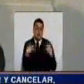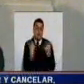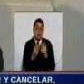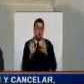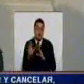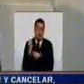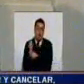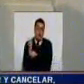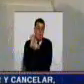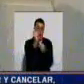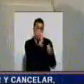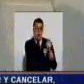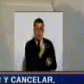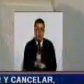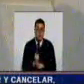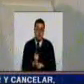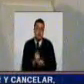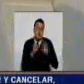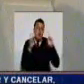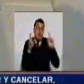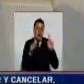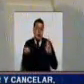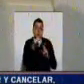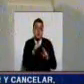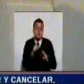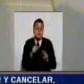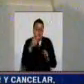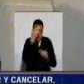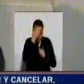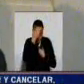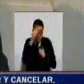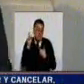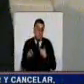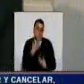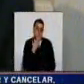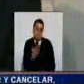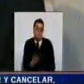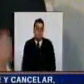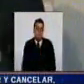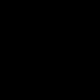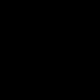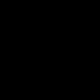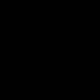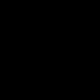de todas las bancadas, que cada uno de nosotros no sea inferior a sus deberes. Muchas gracias.